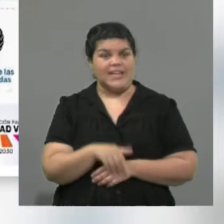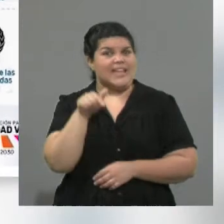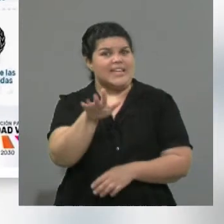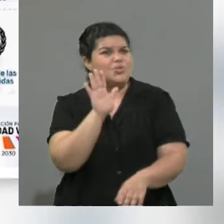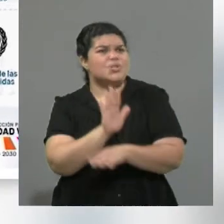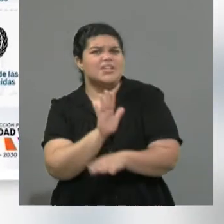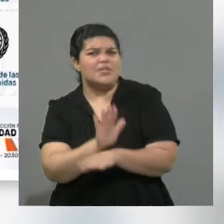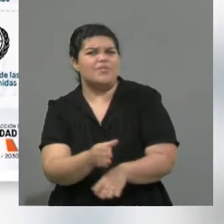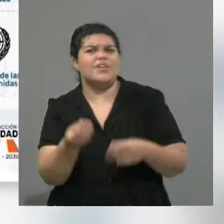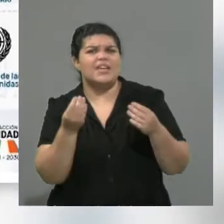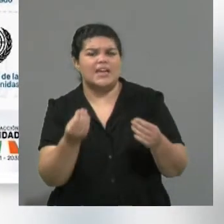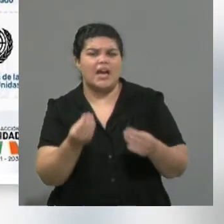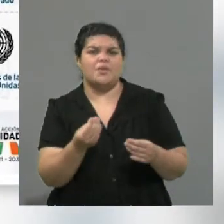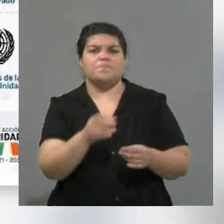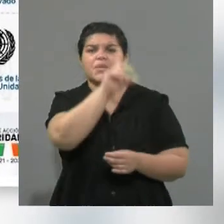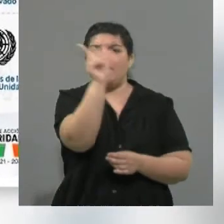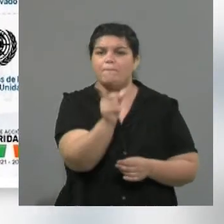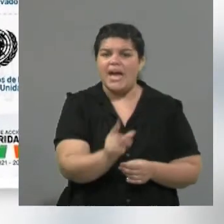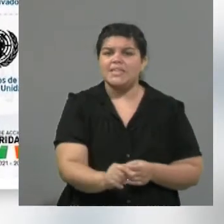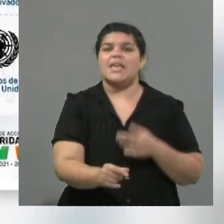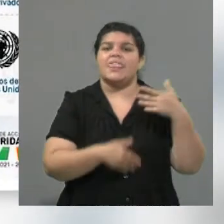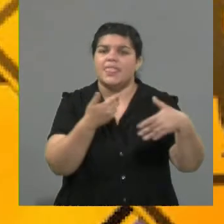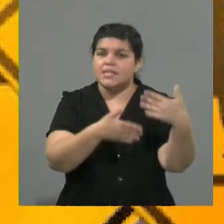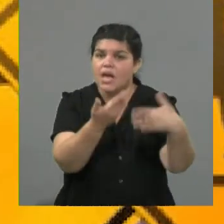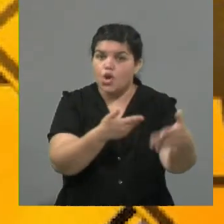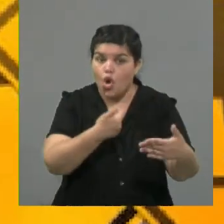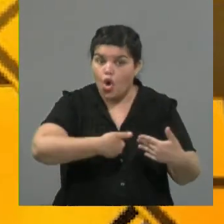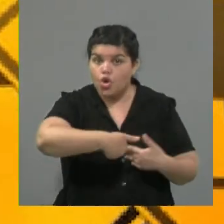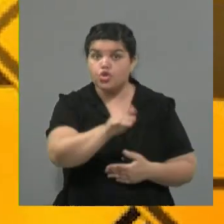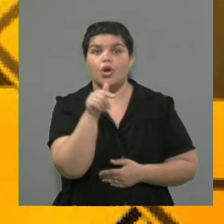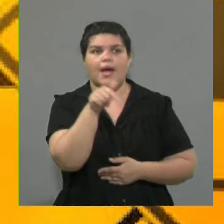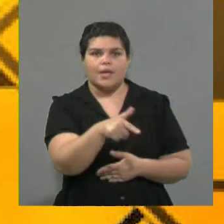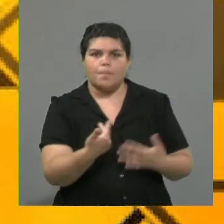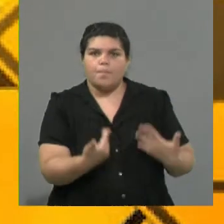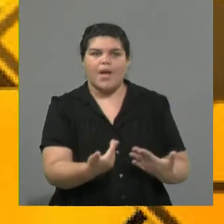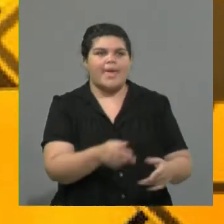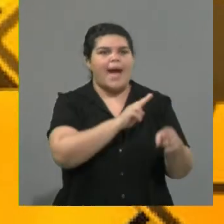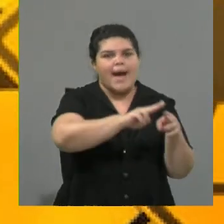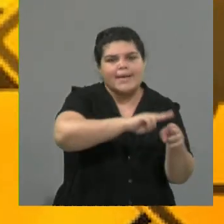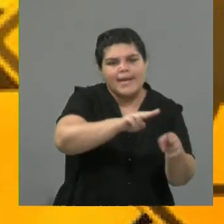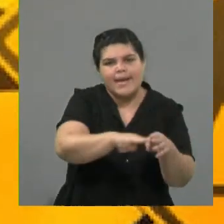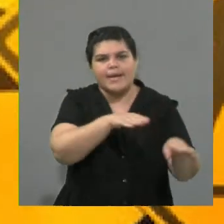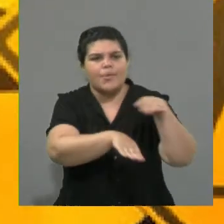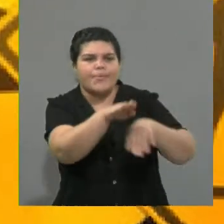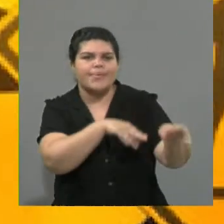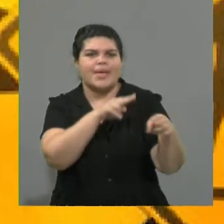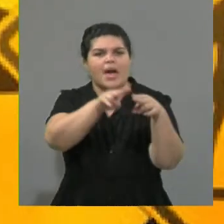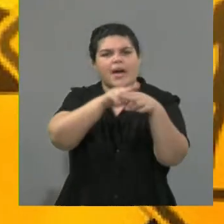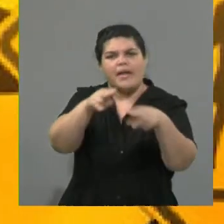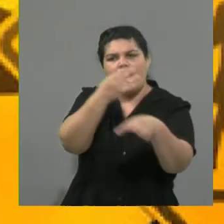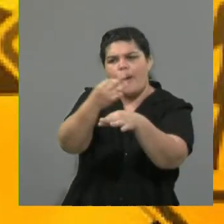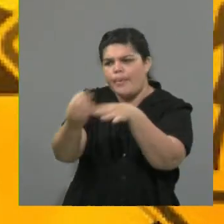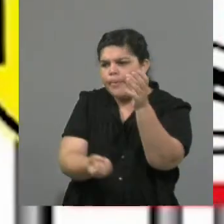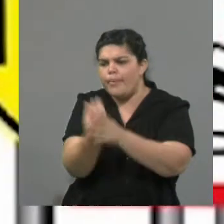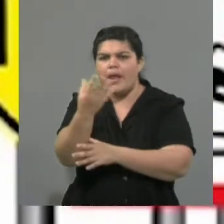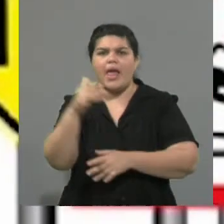arreglar muchísimas cosas en los países en desarrollo. Hacer más escuelas, tener mejores caminos, tener mejores aeropuertos,